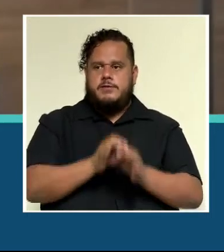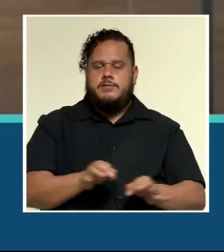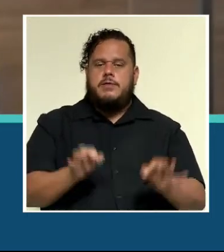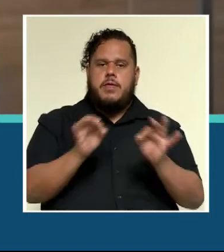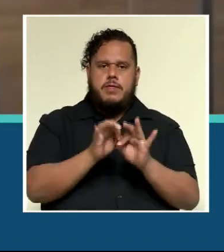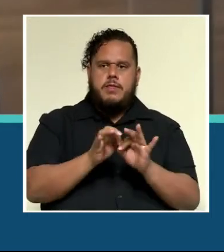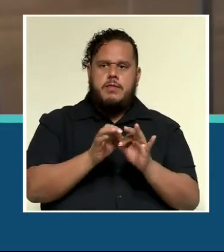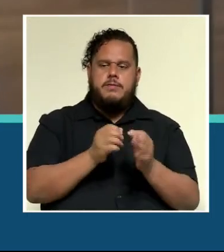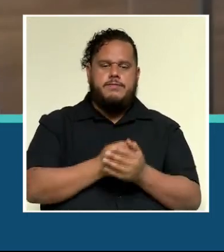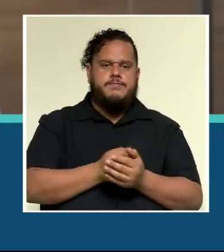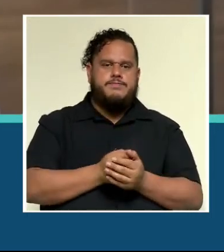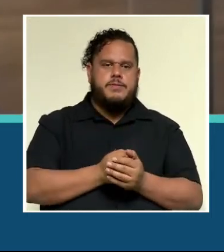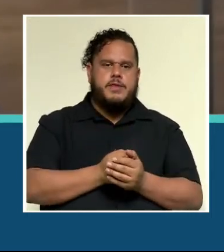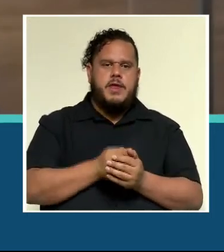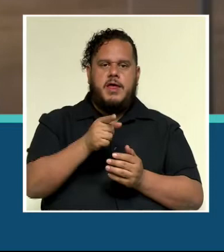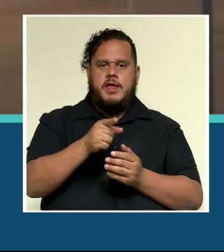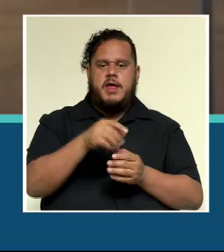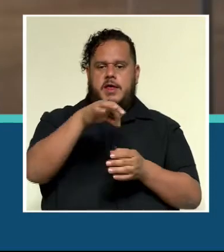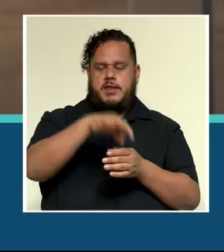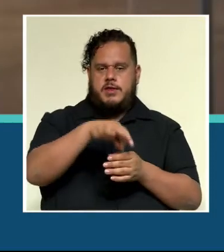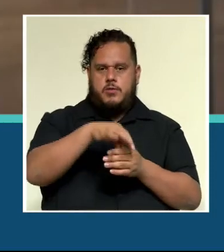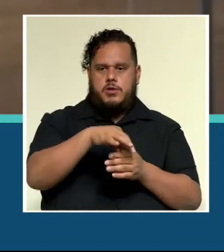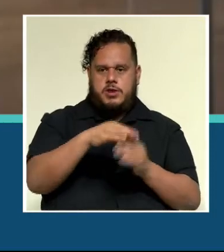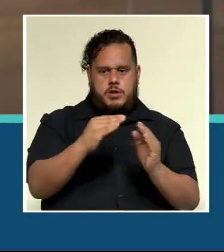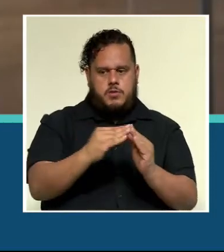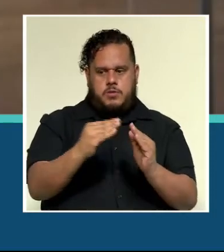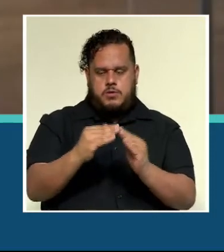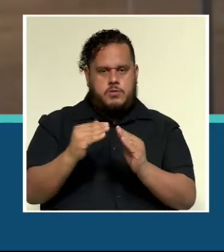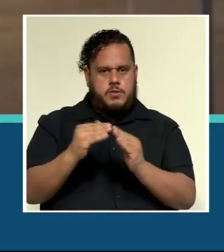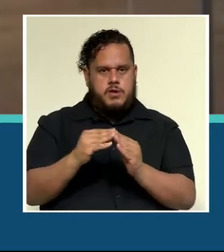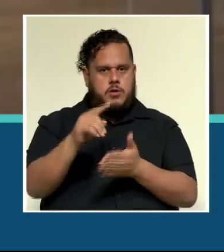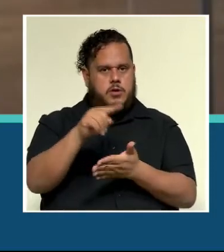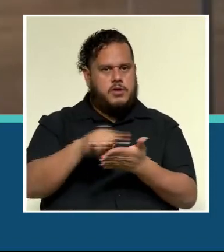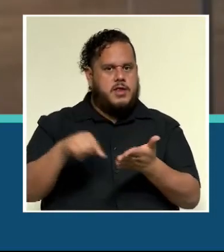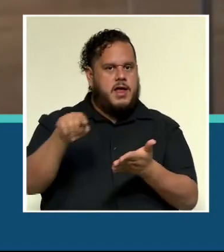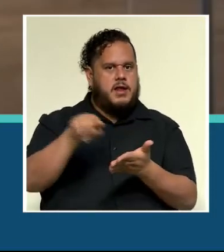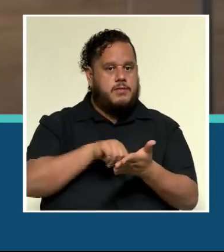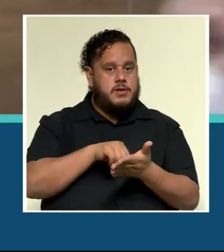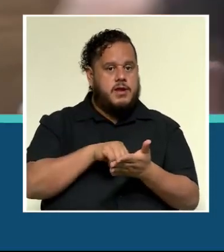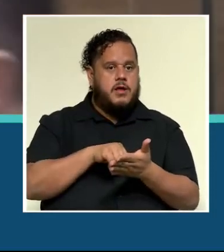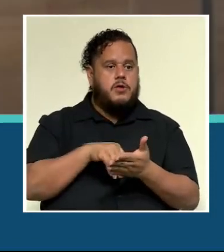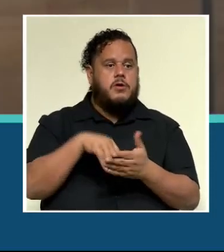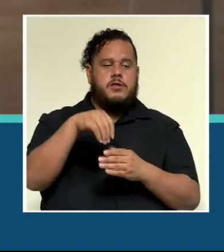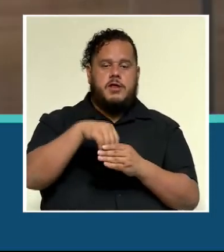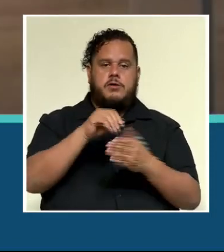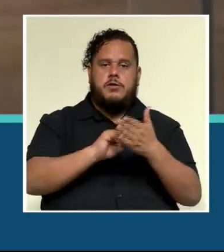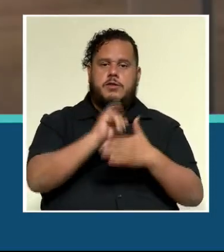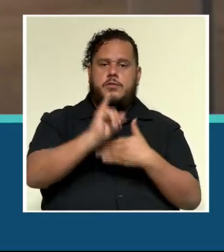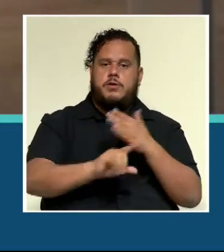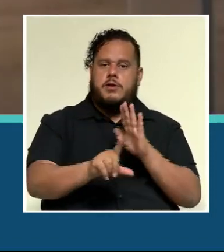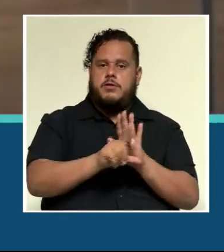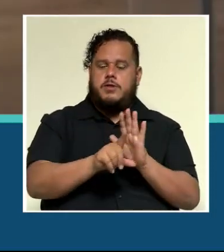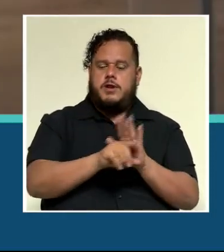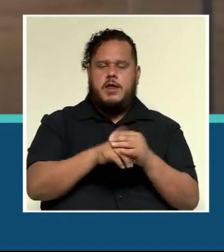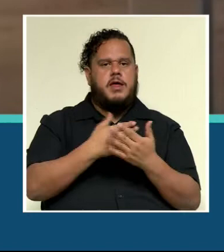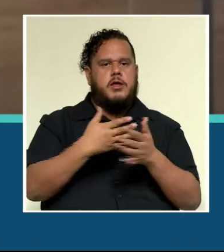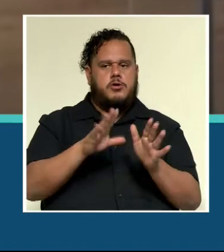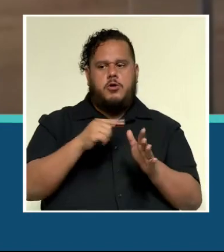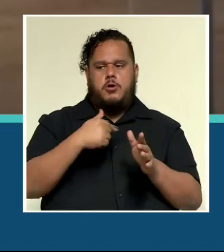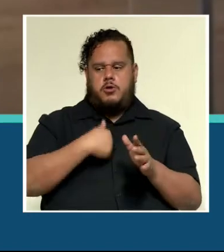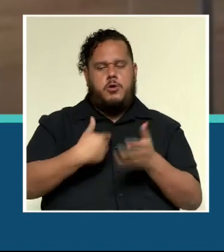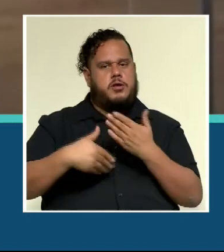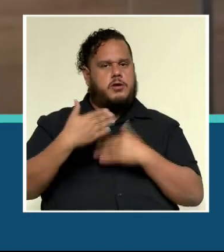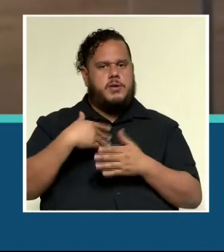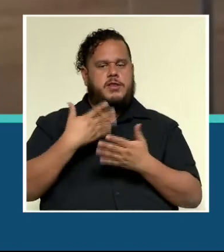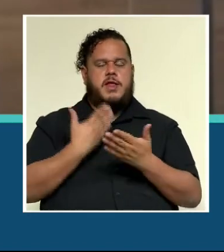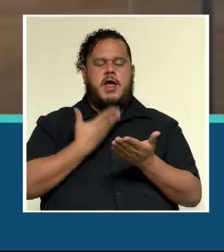importante que este cultivo doméstico sea eliminado dentro de este proyecto de ley. Yo anteriormente había presentado